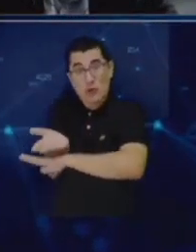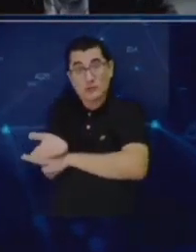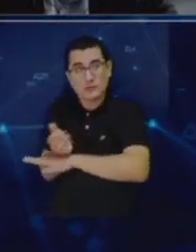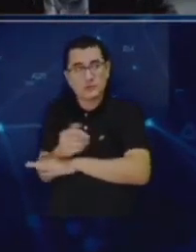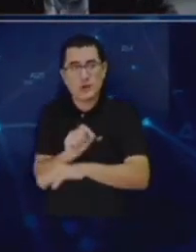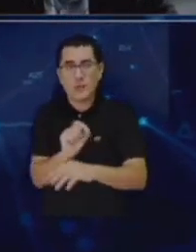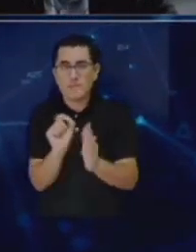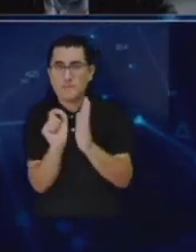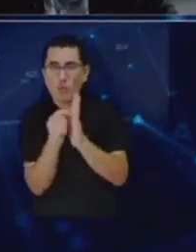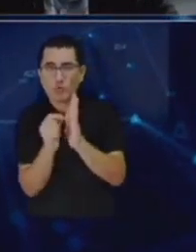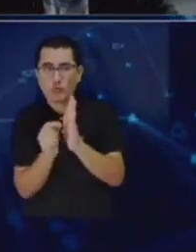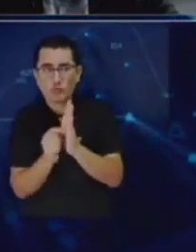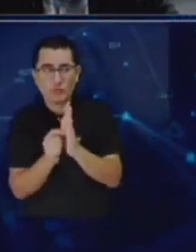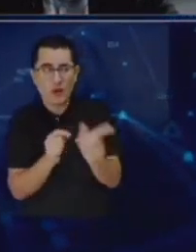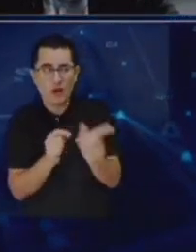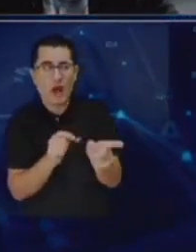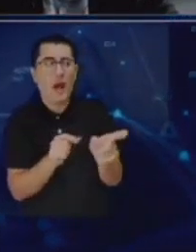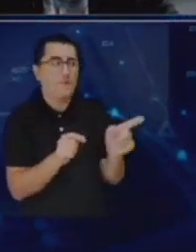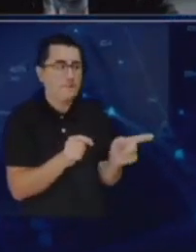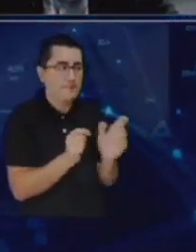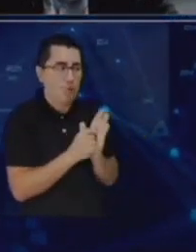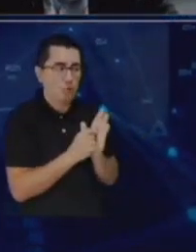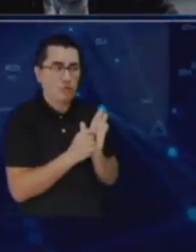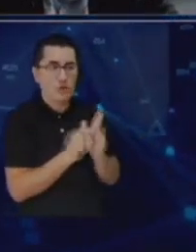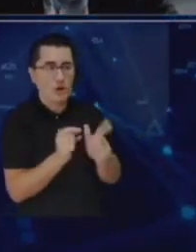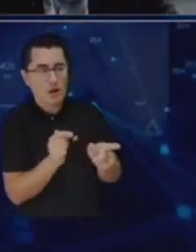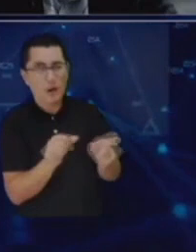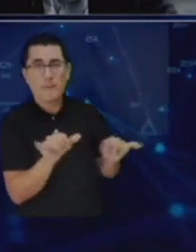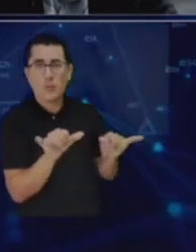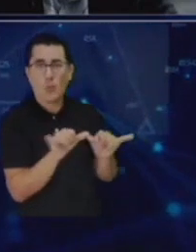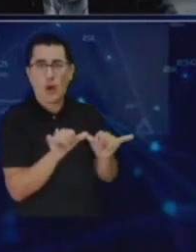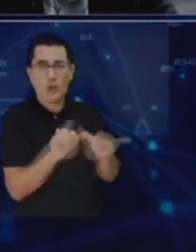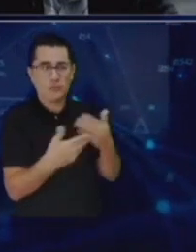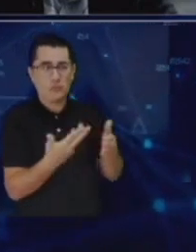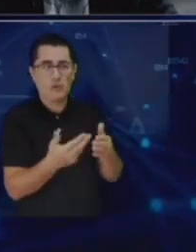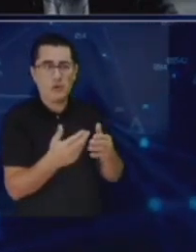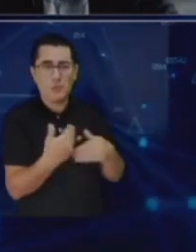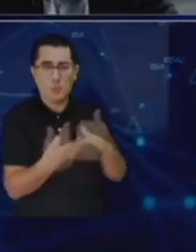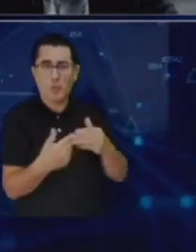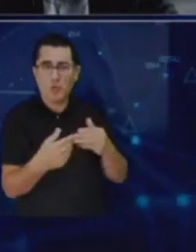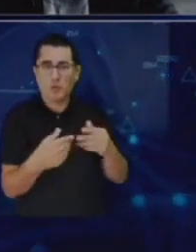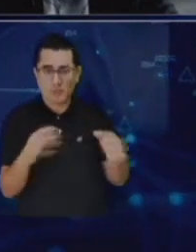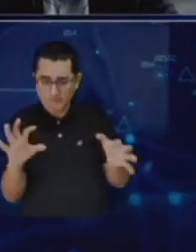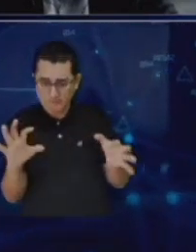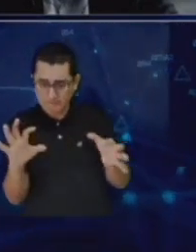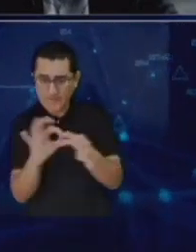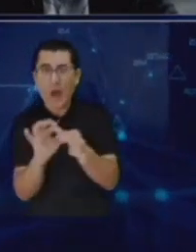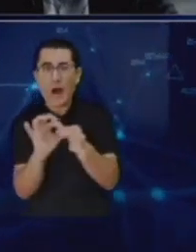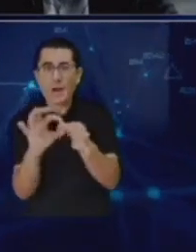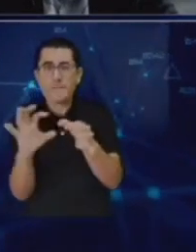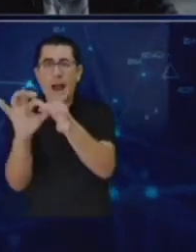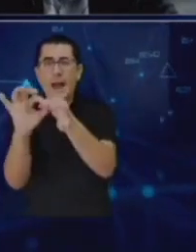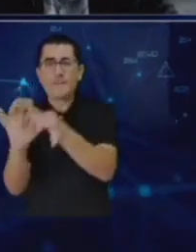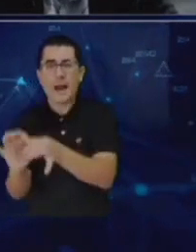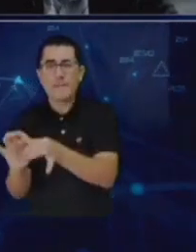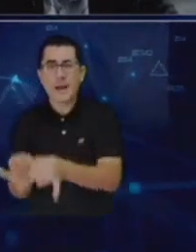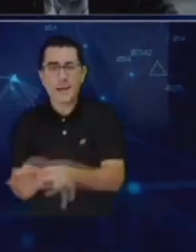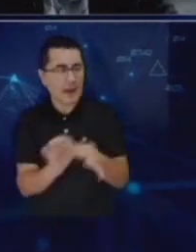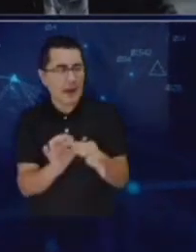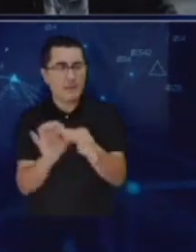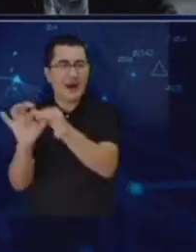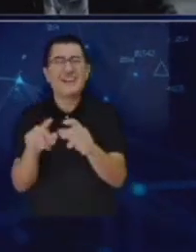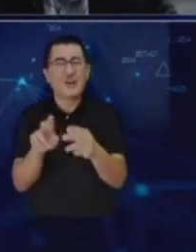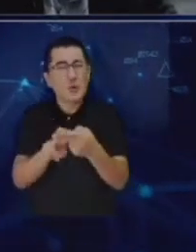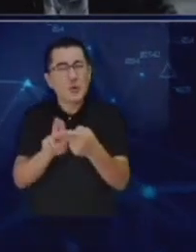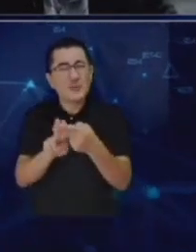del orden del día. Una vez que se discute y se acercan los puntos convergentes, se define lo que se conoce como